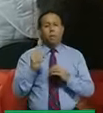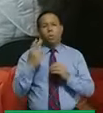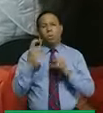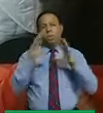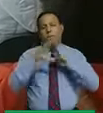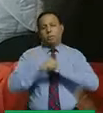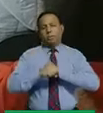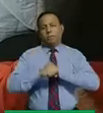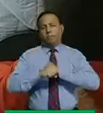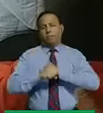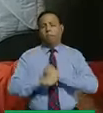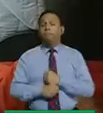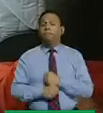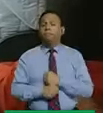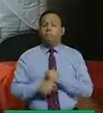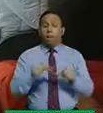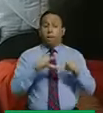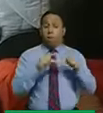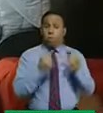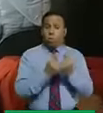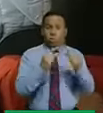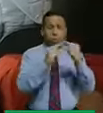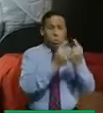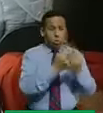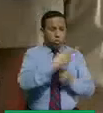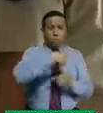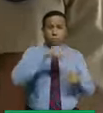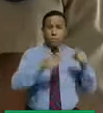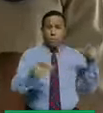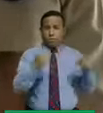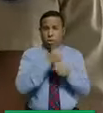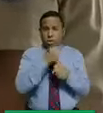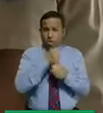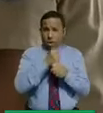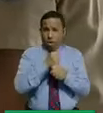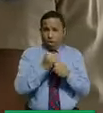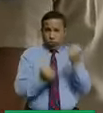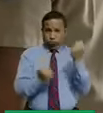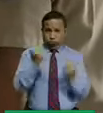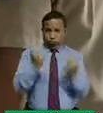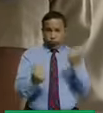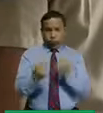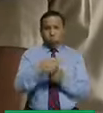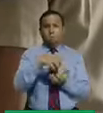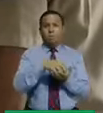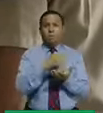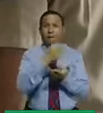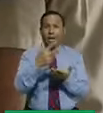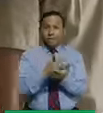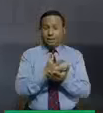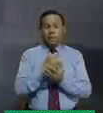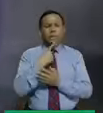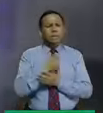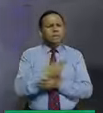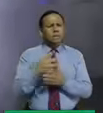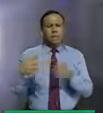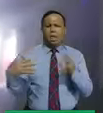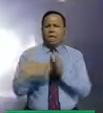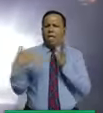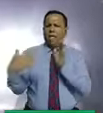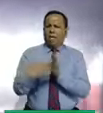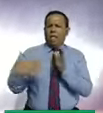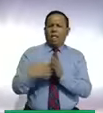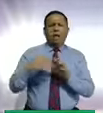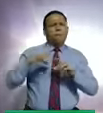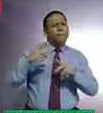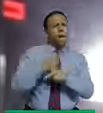del transporte de la provincia del Carchi han venido analizando una estrategia como medida de presión ante el gobierno que frene los diferentes hechos delictivos de los que son víctimas